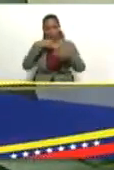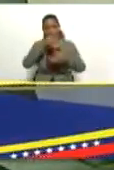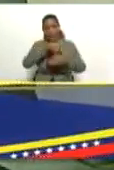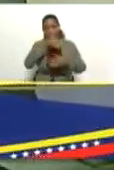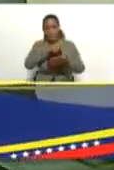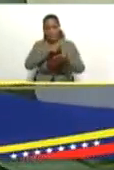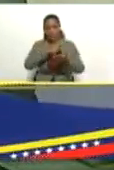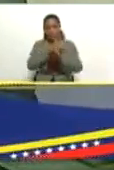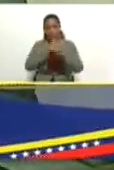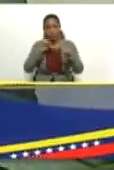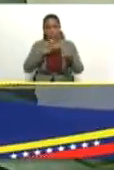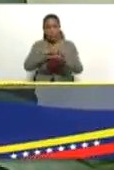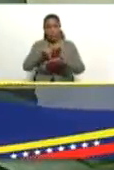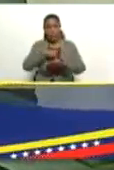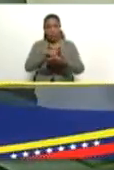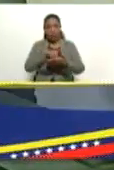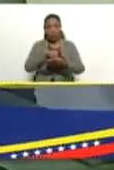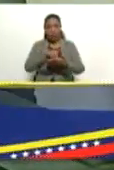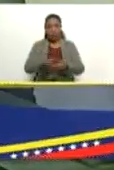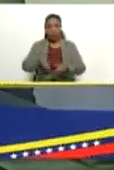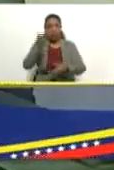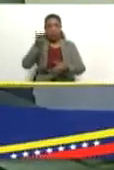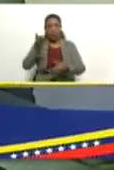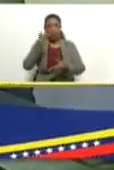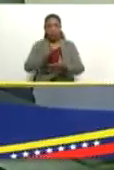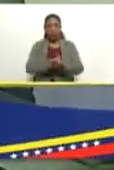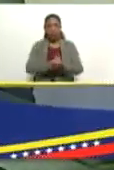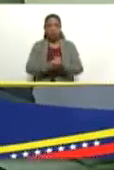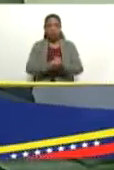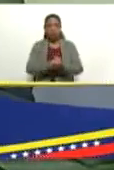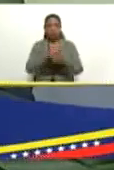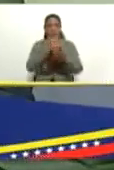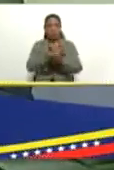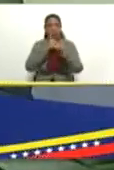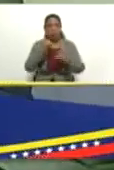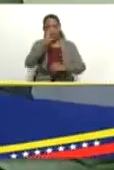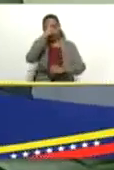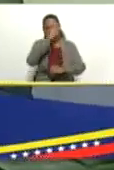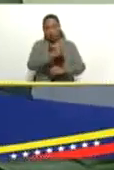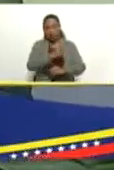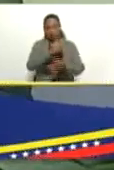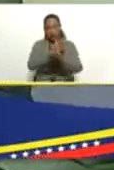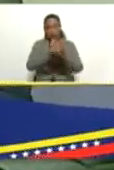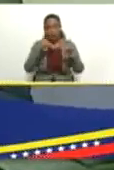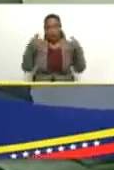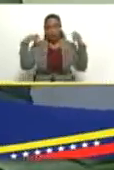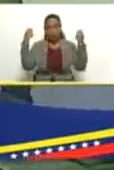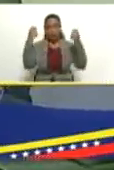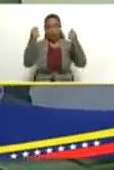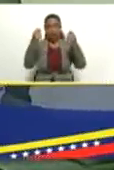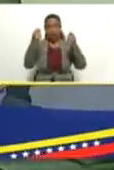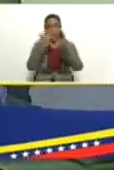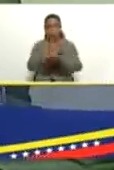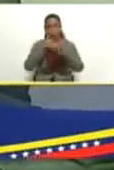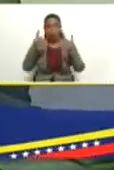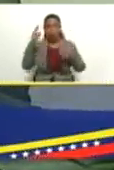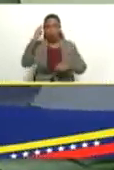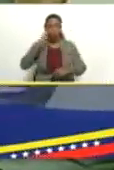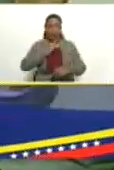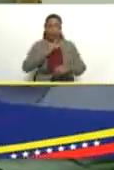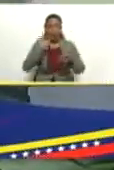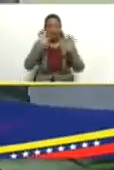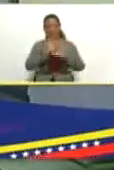democracia participativa y protagónica, de la democracia directa, de la democracia popular, de la democracia bolivariana.